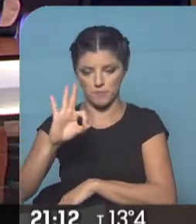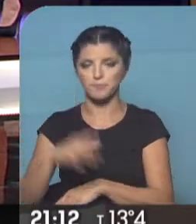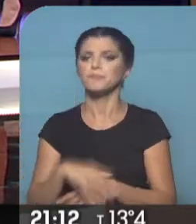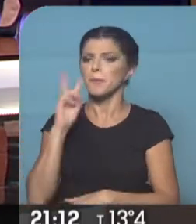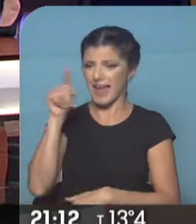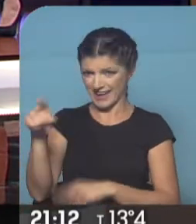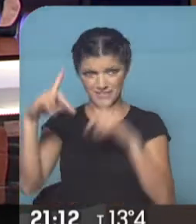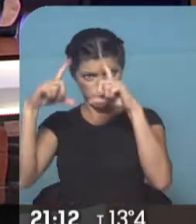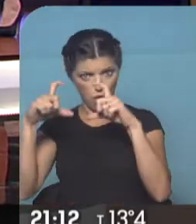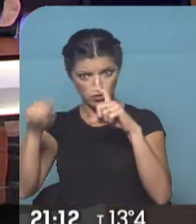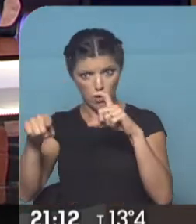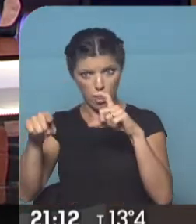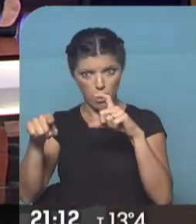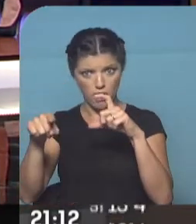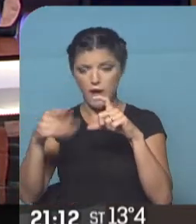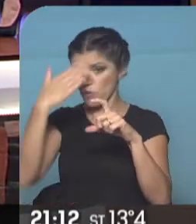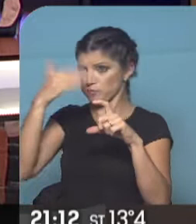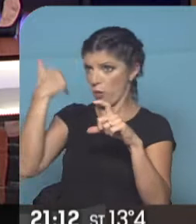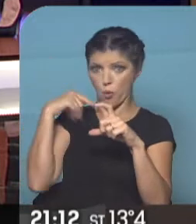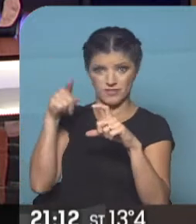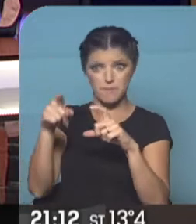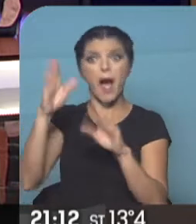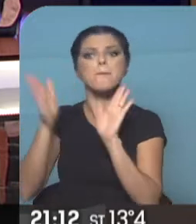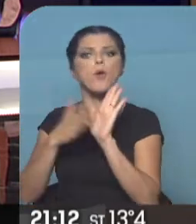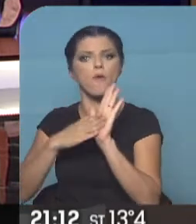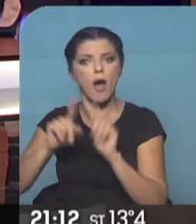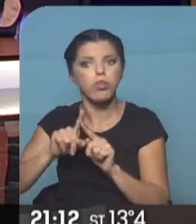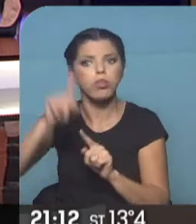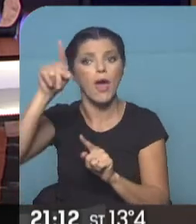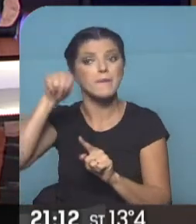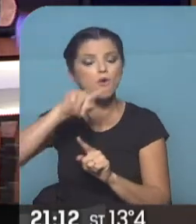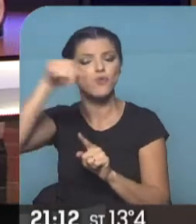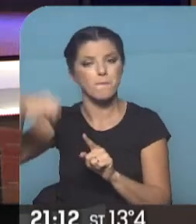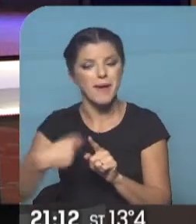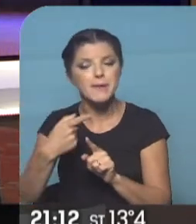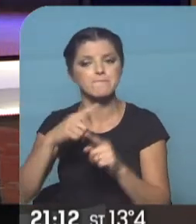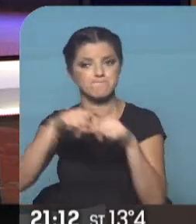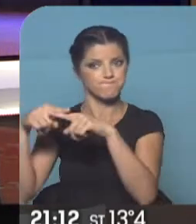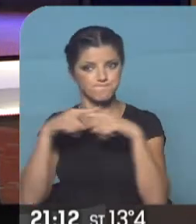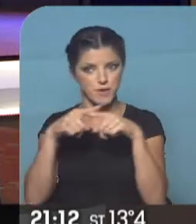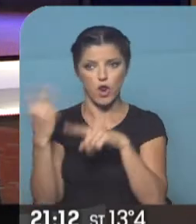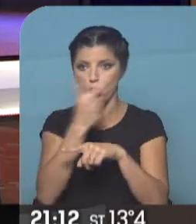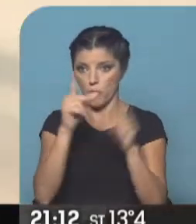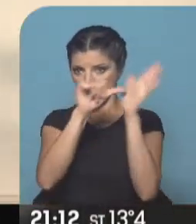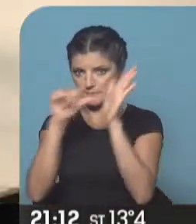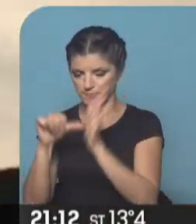el del último que ha lanzado el régimen de Pyongyang y todo esto hace crecer aún más la tensión entre ambos países.